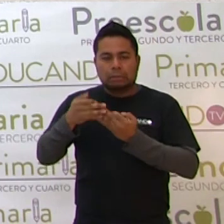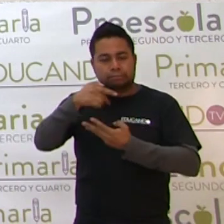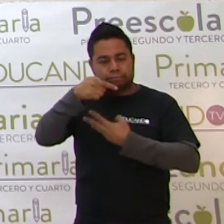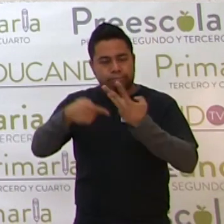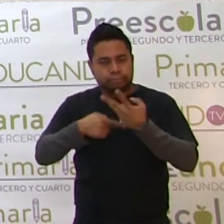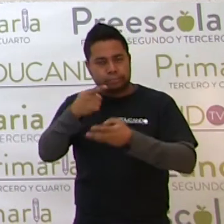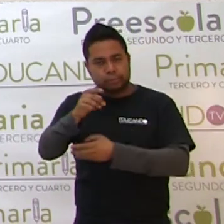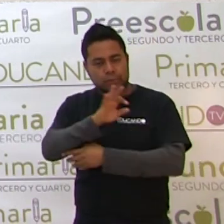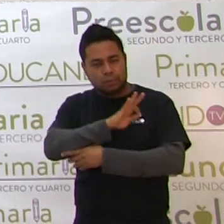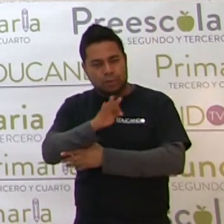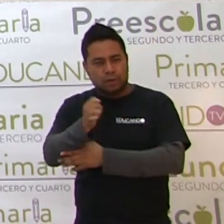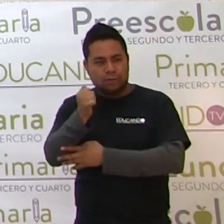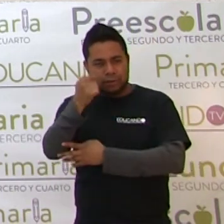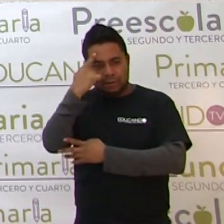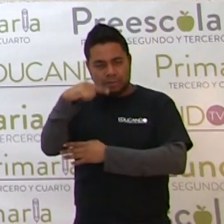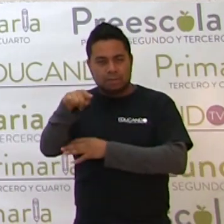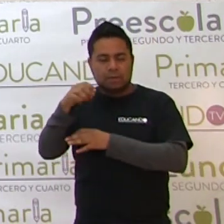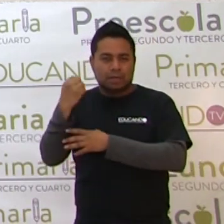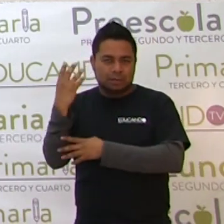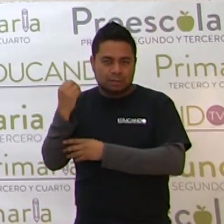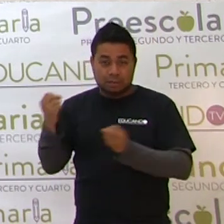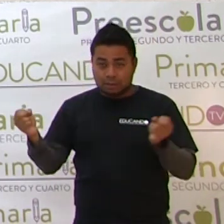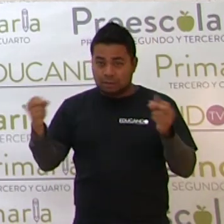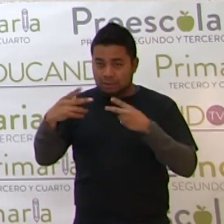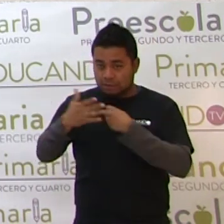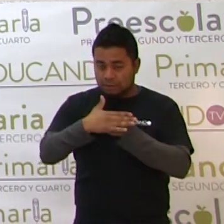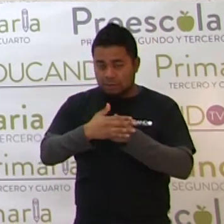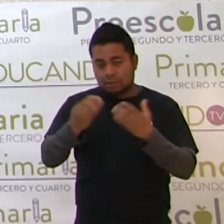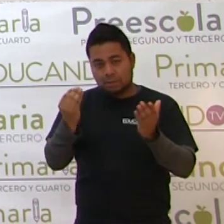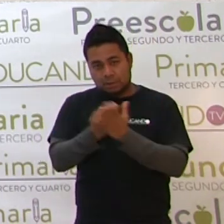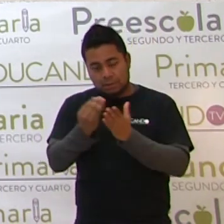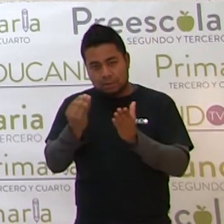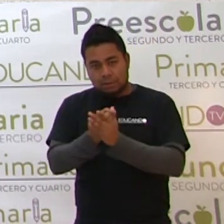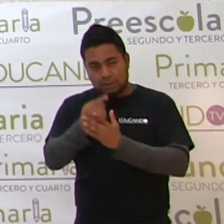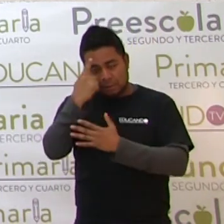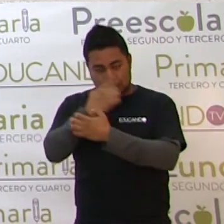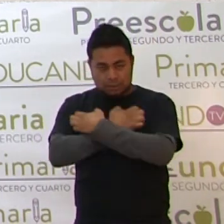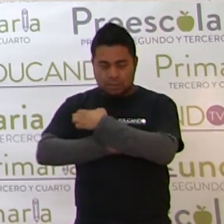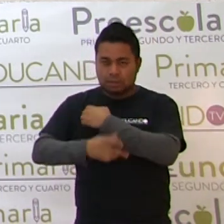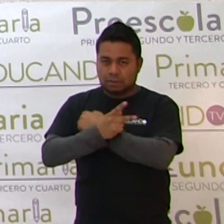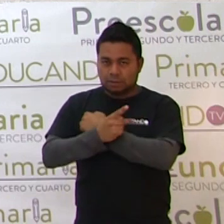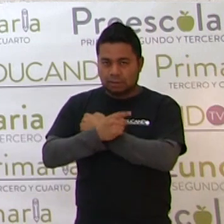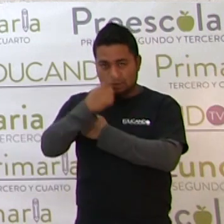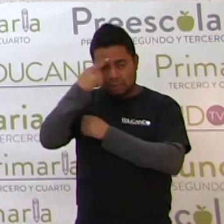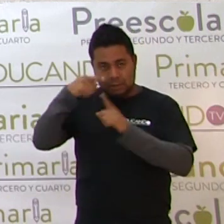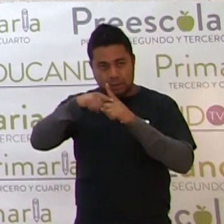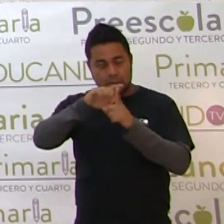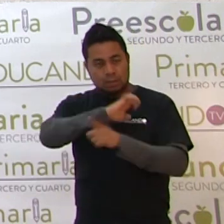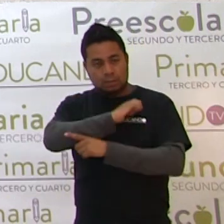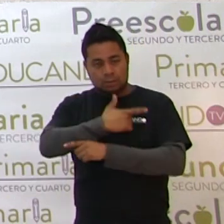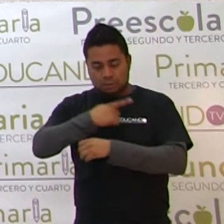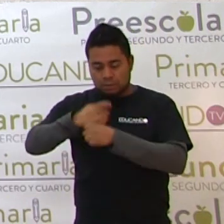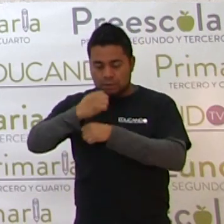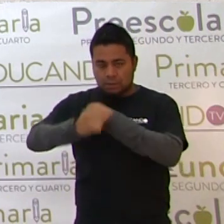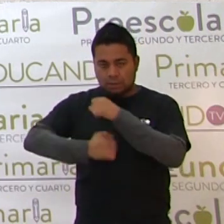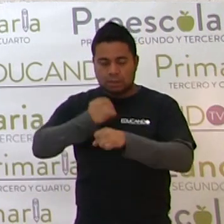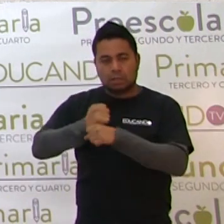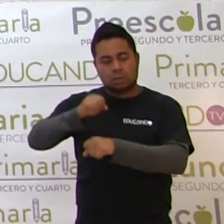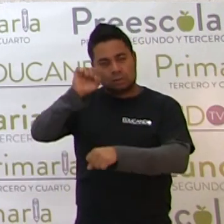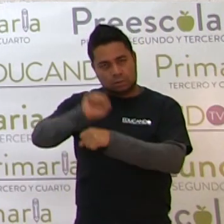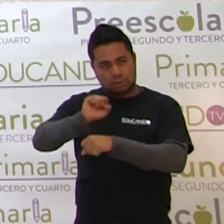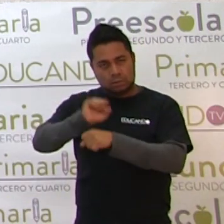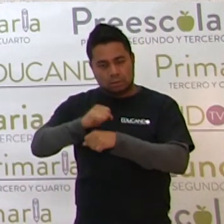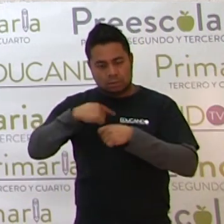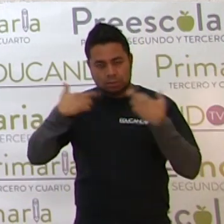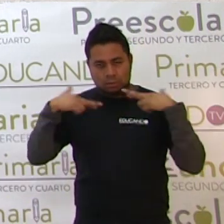le echen muchas ganas a su trabajo. Nos vemos en la siguiente sesión de Educando TV en la materia de español de primer grado de